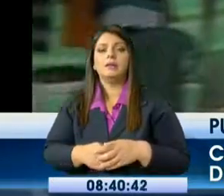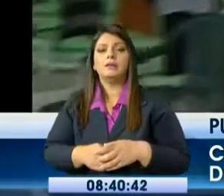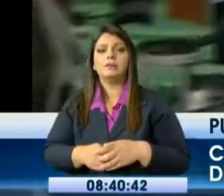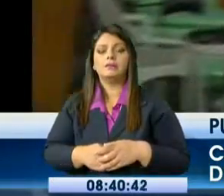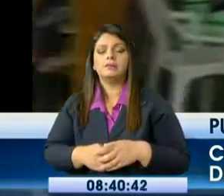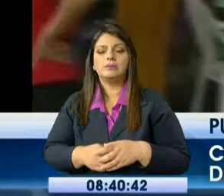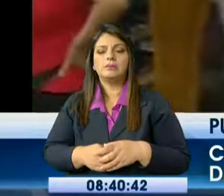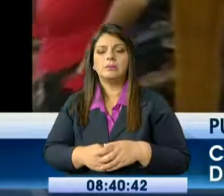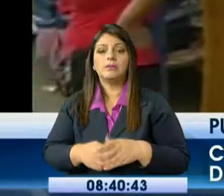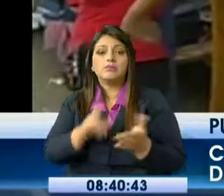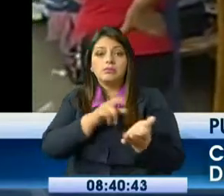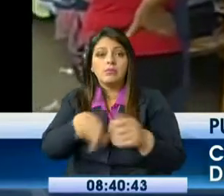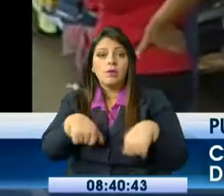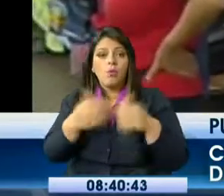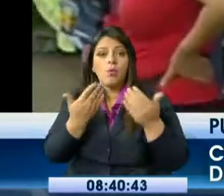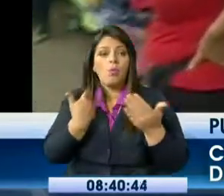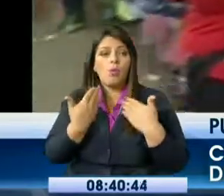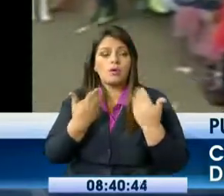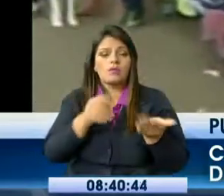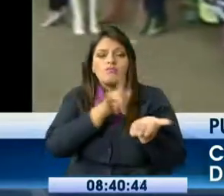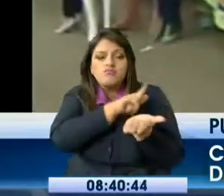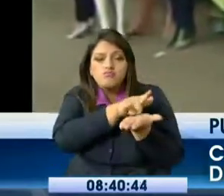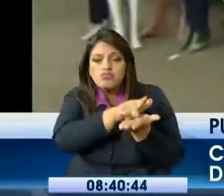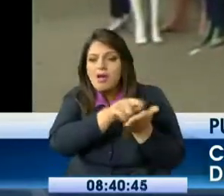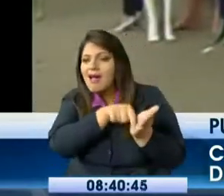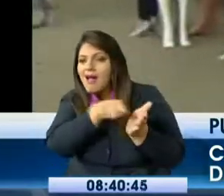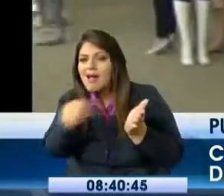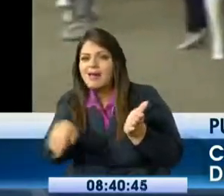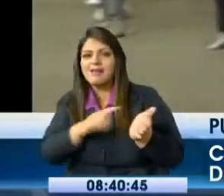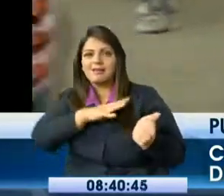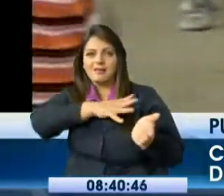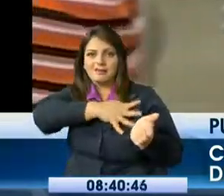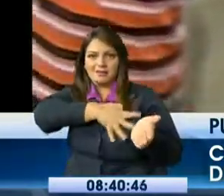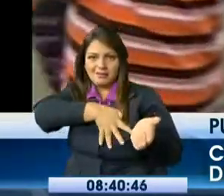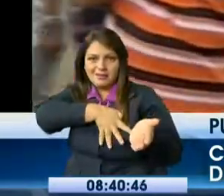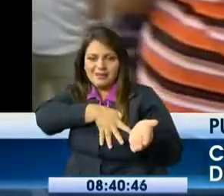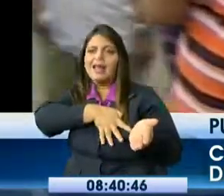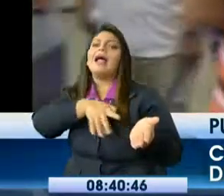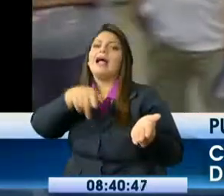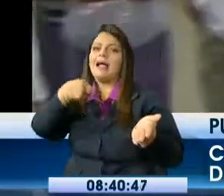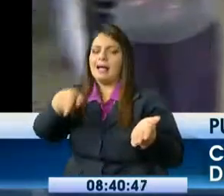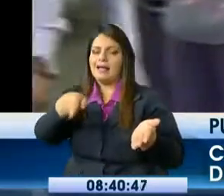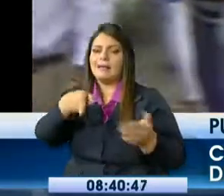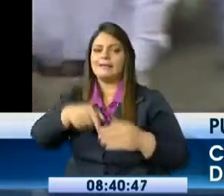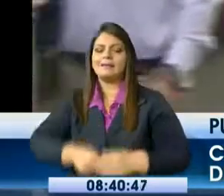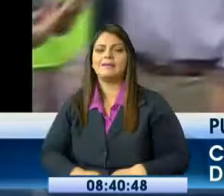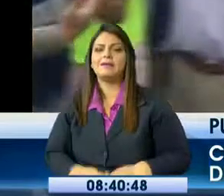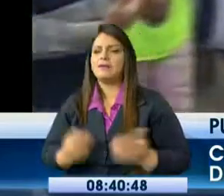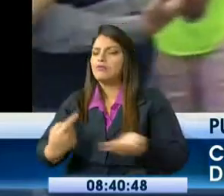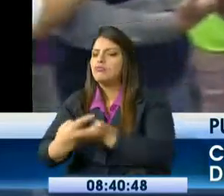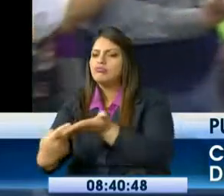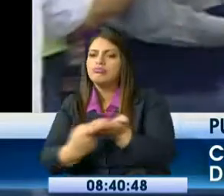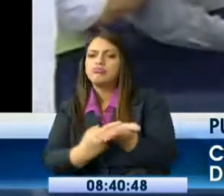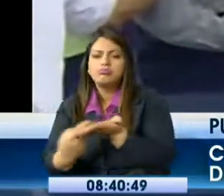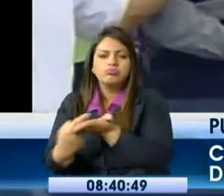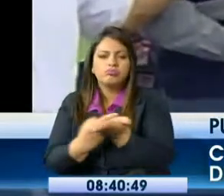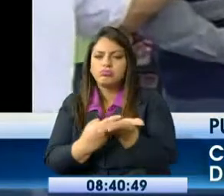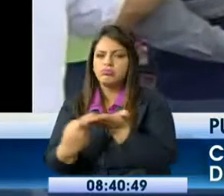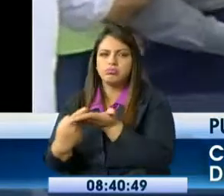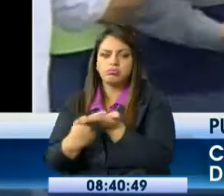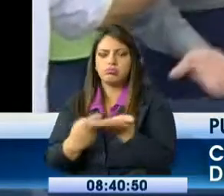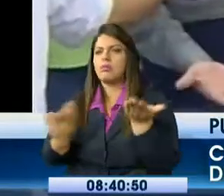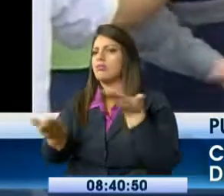vayan. Ahora, no tenemos ningún inconveniente si ellos aceptan asistir con nosotros para poder conocer el